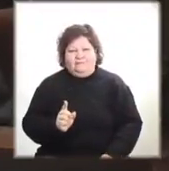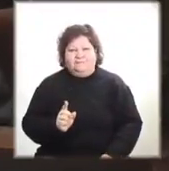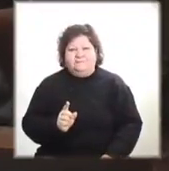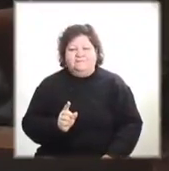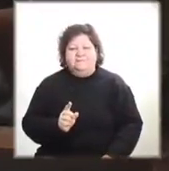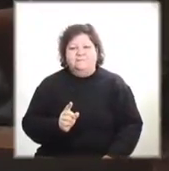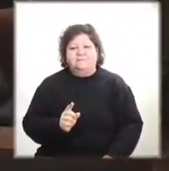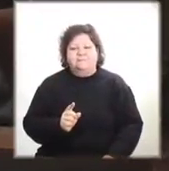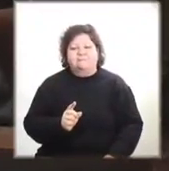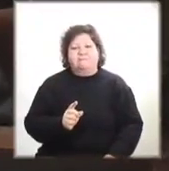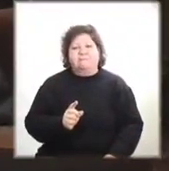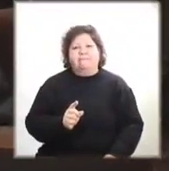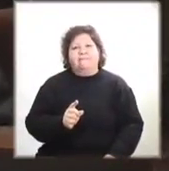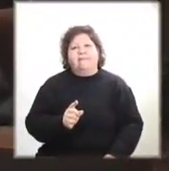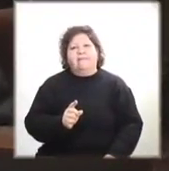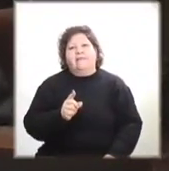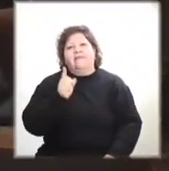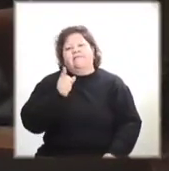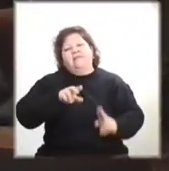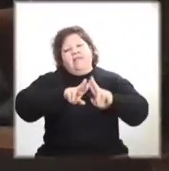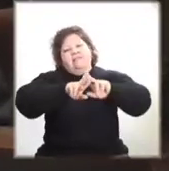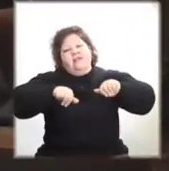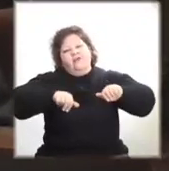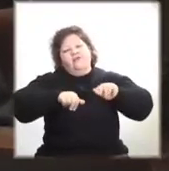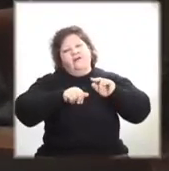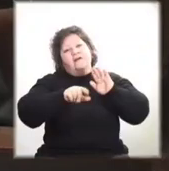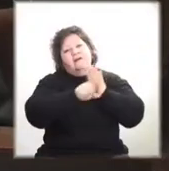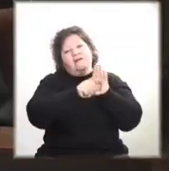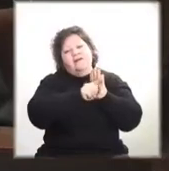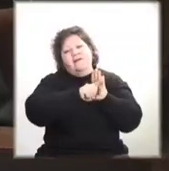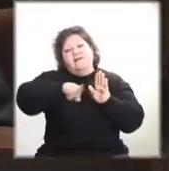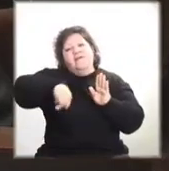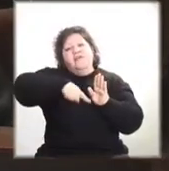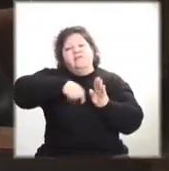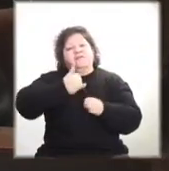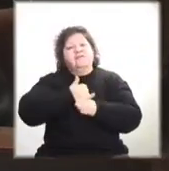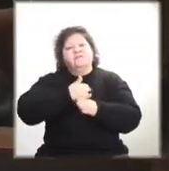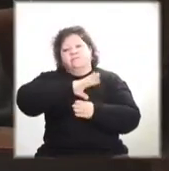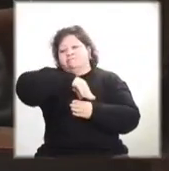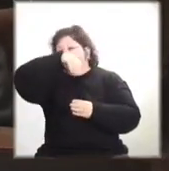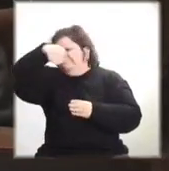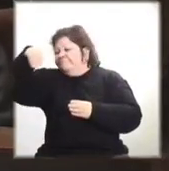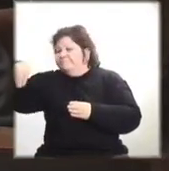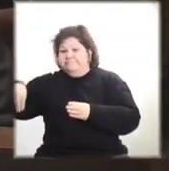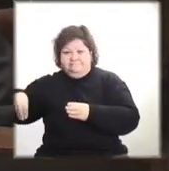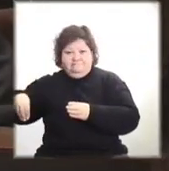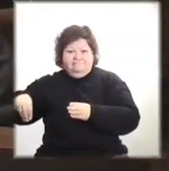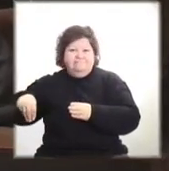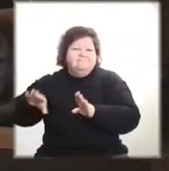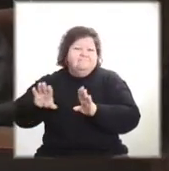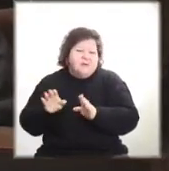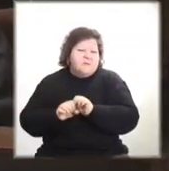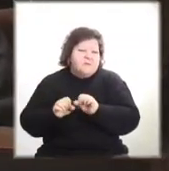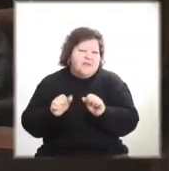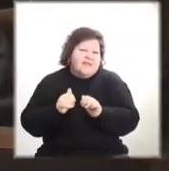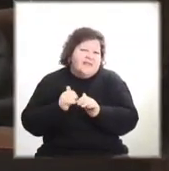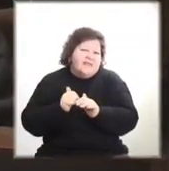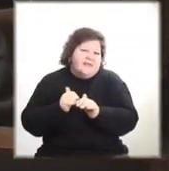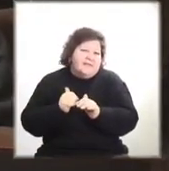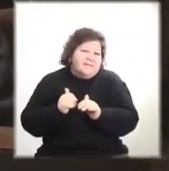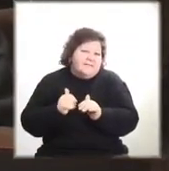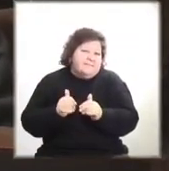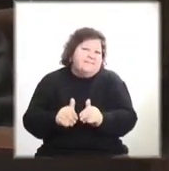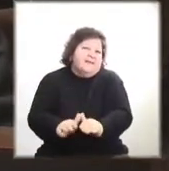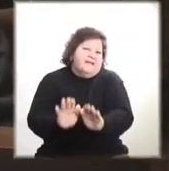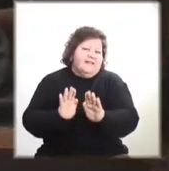Corte, habría que derogar la ley y ubicar la institución en otro sitio. Pero eso es algo que posiblemente suceda o no. Que